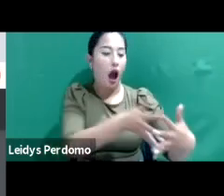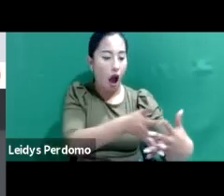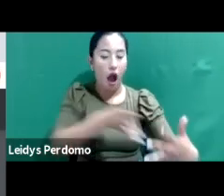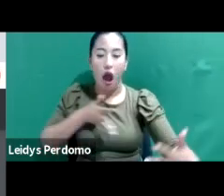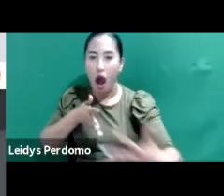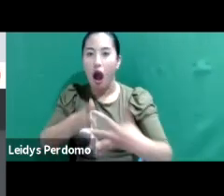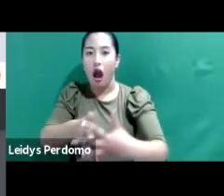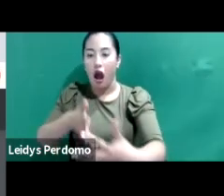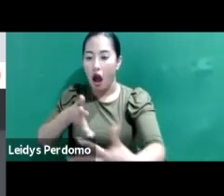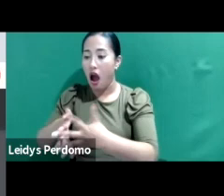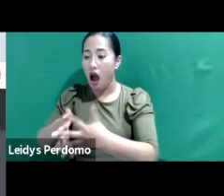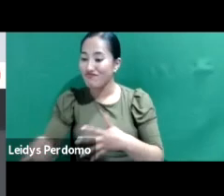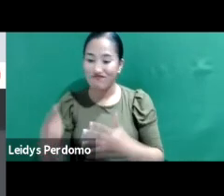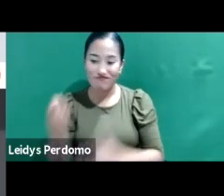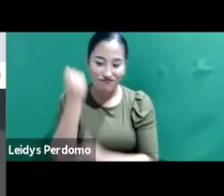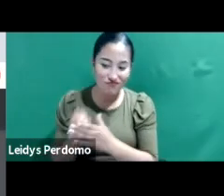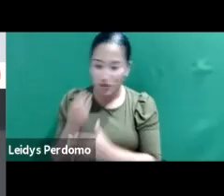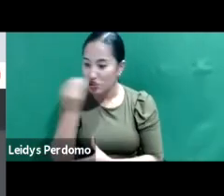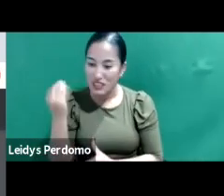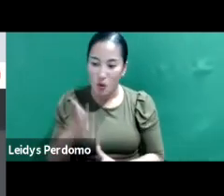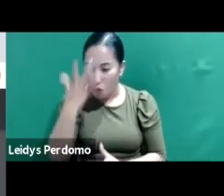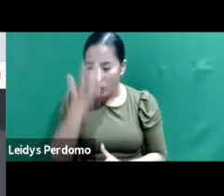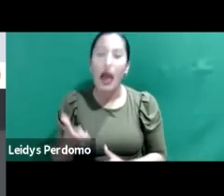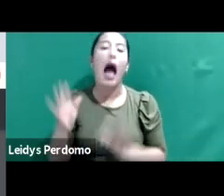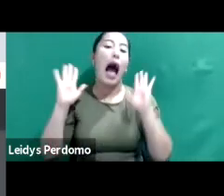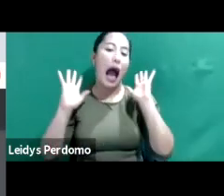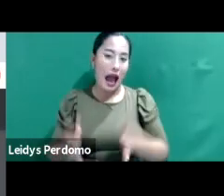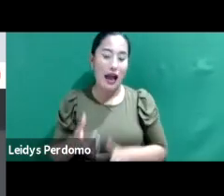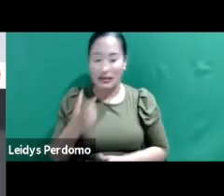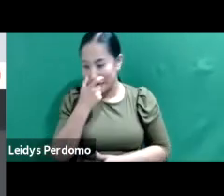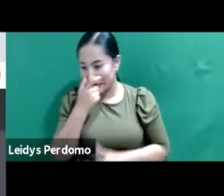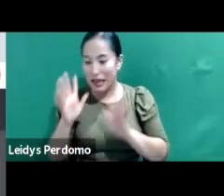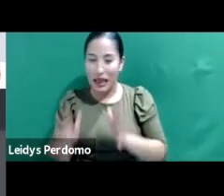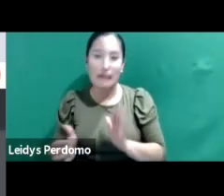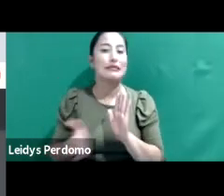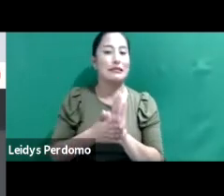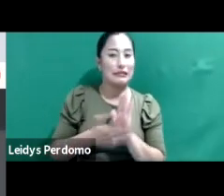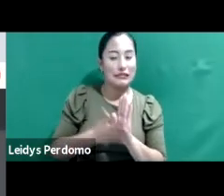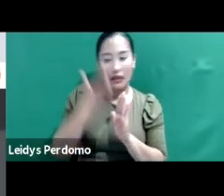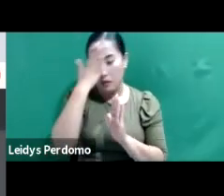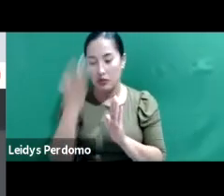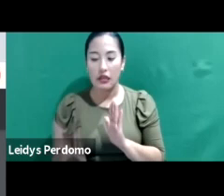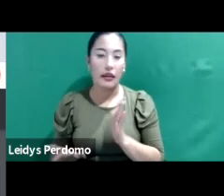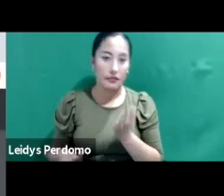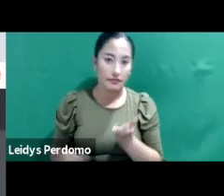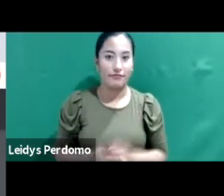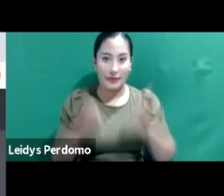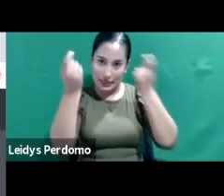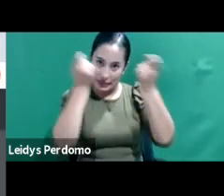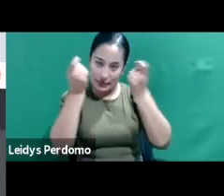qué no funcionó, ¿no? Esto es súper importante. Exacto. Y no solo técnicas, exacto. O sea, acá estamos dando estrategias, claro,